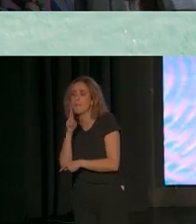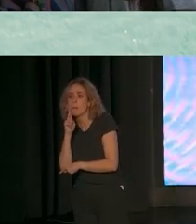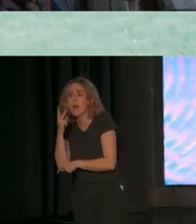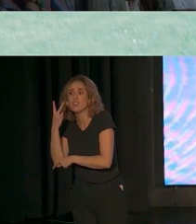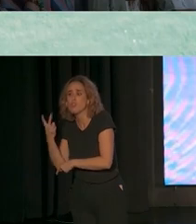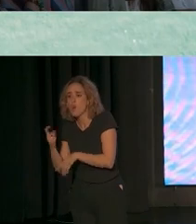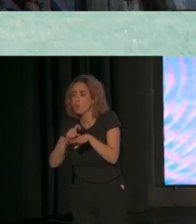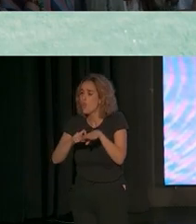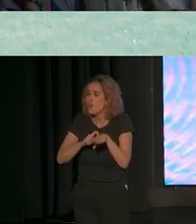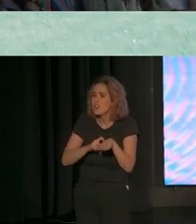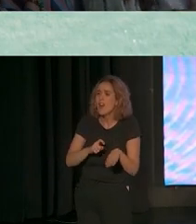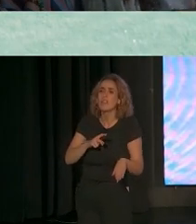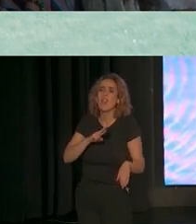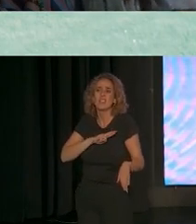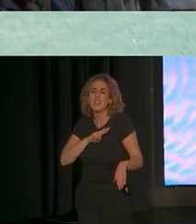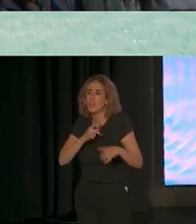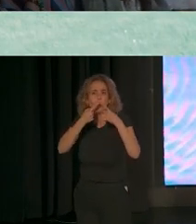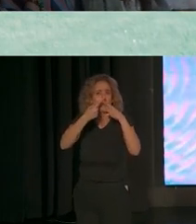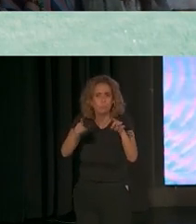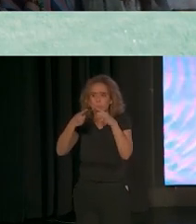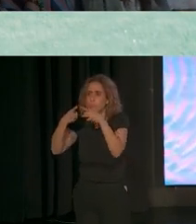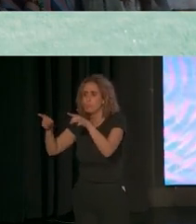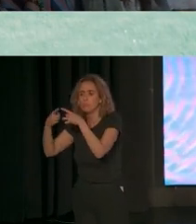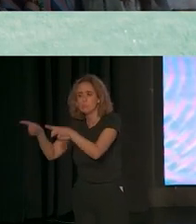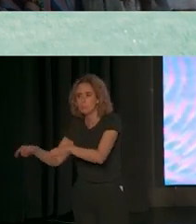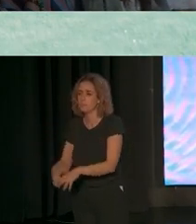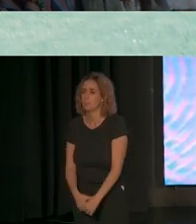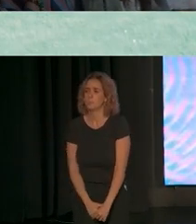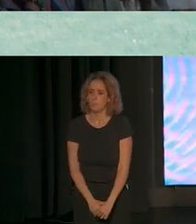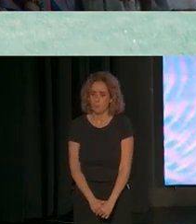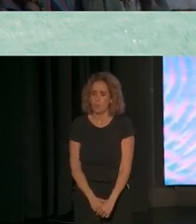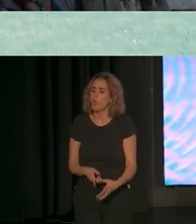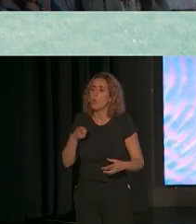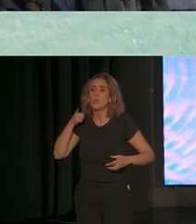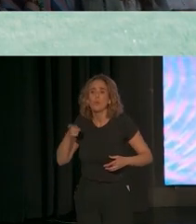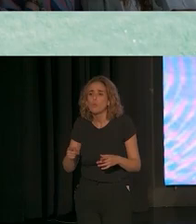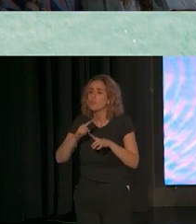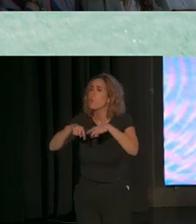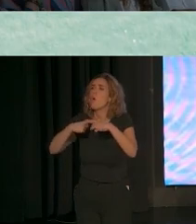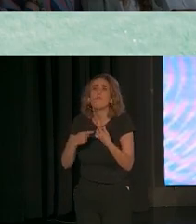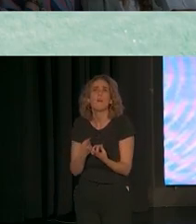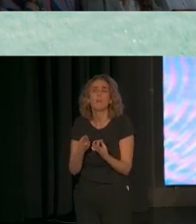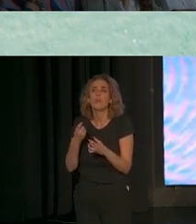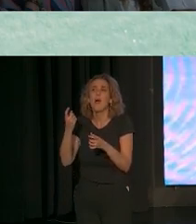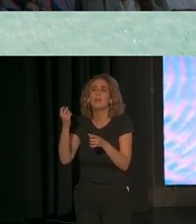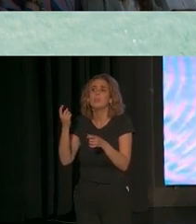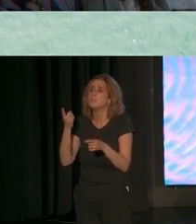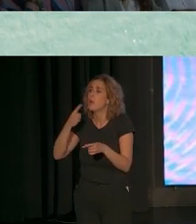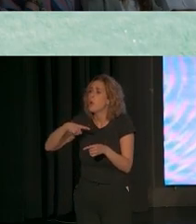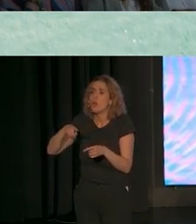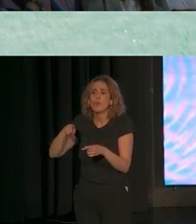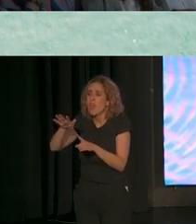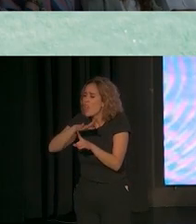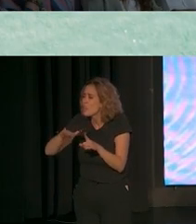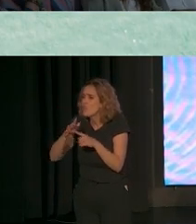distintas, razas, creencias religiosas y ge diferencias geográficas también. Puedes trabajar con familias que vienen de entornos